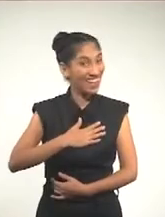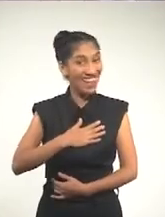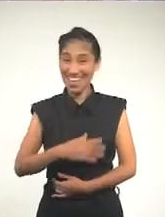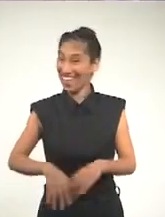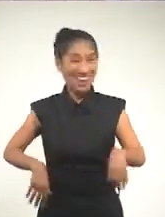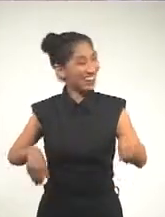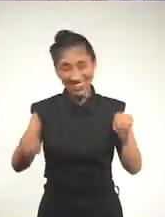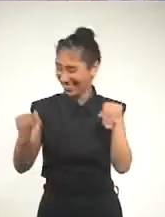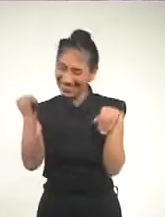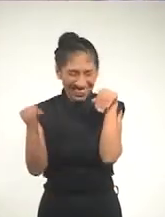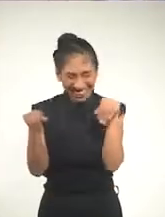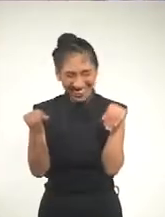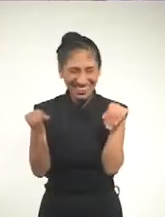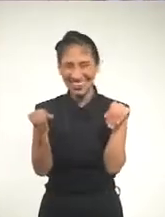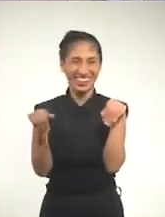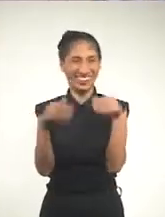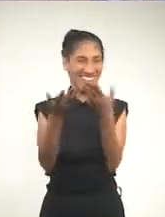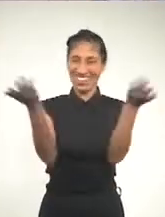¡Sí!